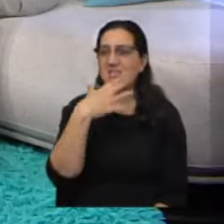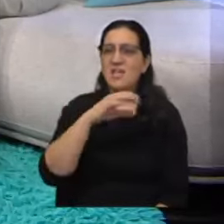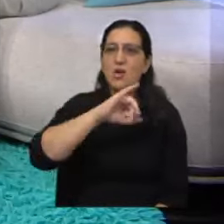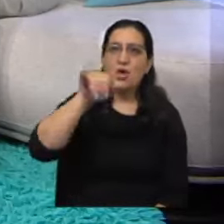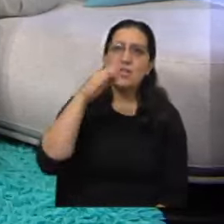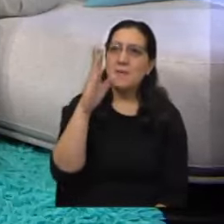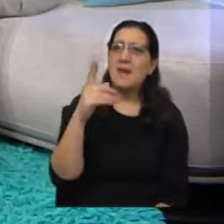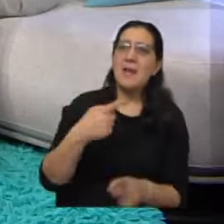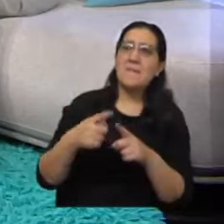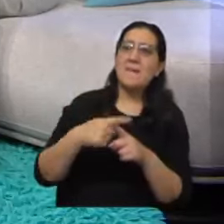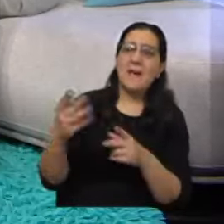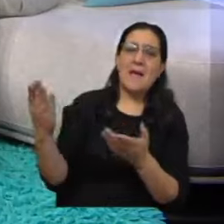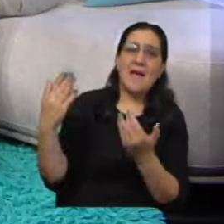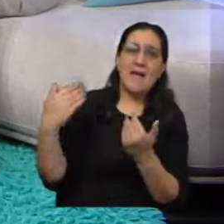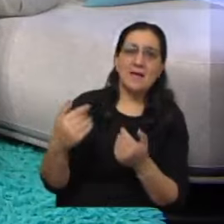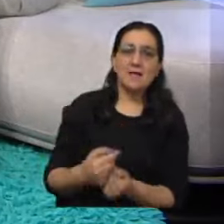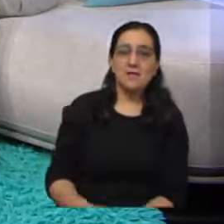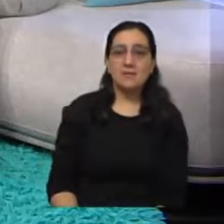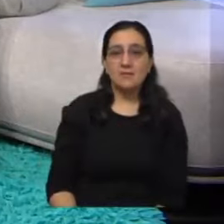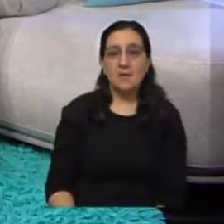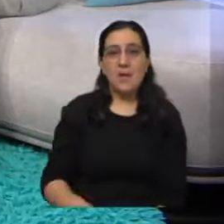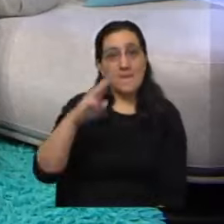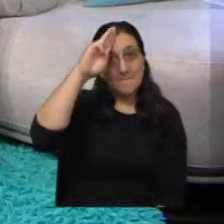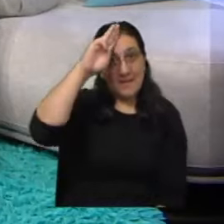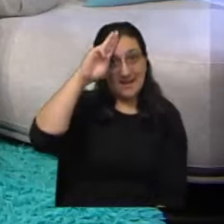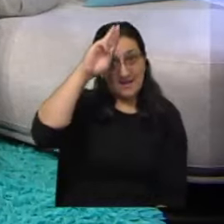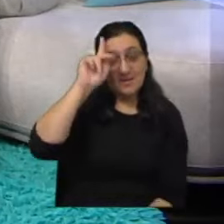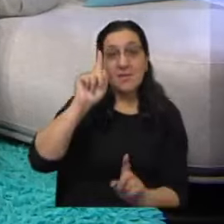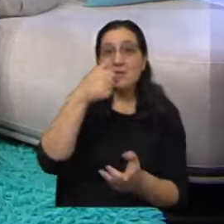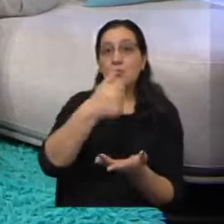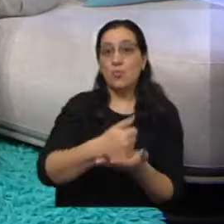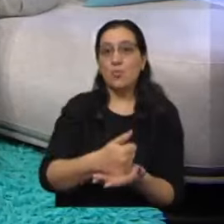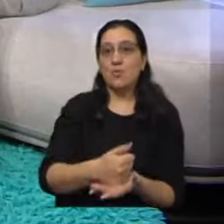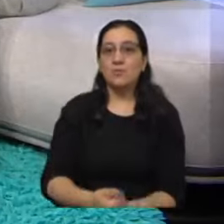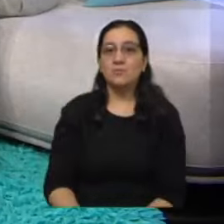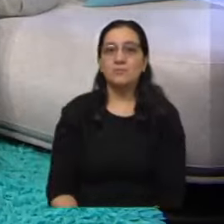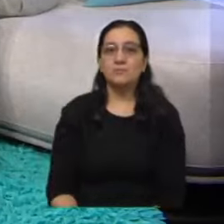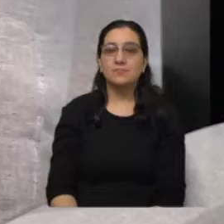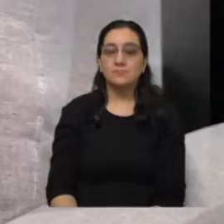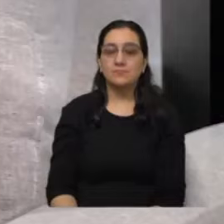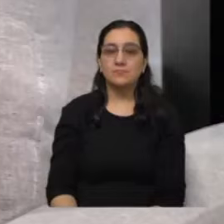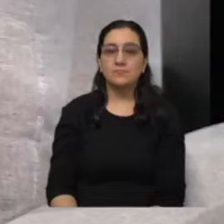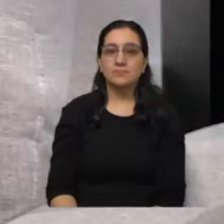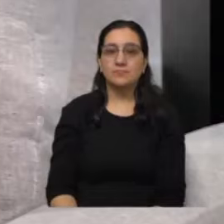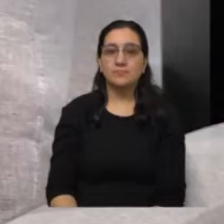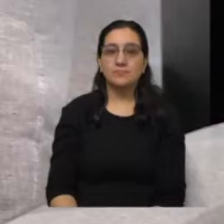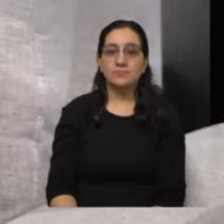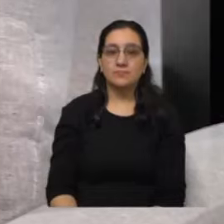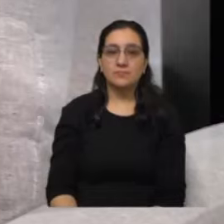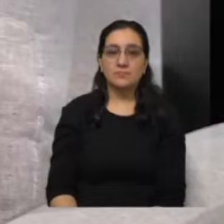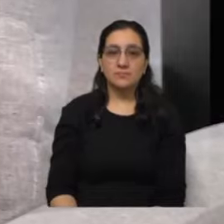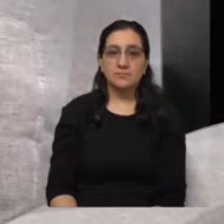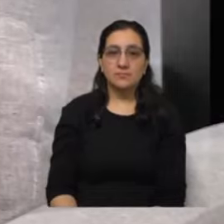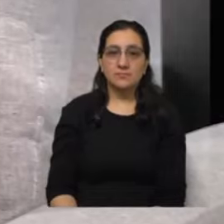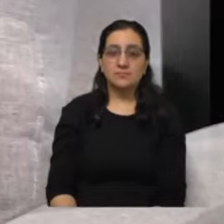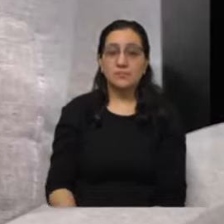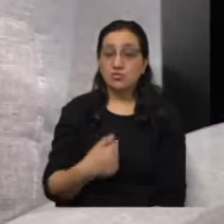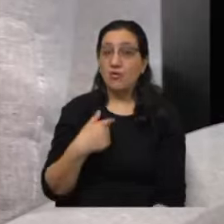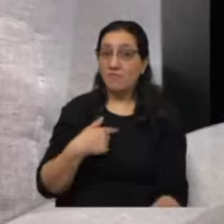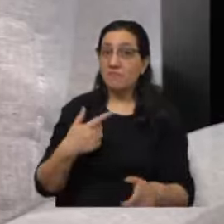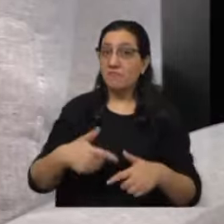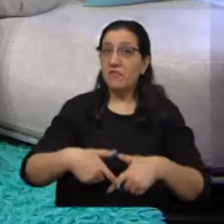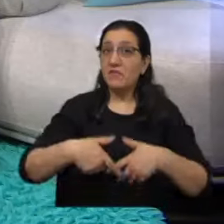papas. Manini estuvo. Ah, Manini lo invitaron. No coincidimos. Pero ¿sabes qué? No lo cuidaron, le quedaba muy fea. Yo celebro eso.